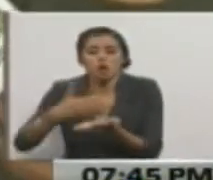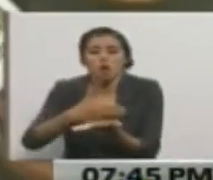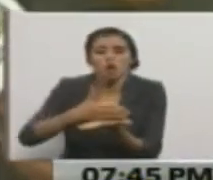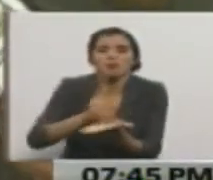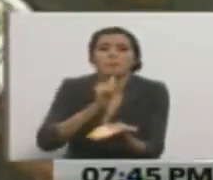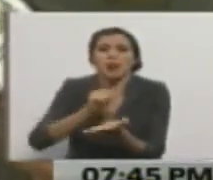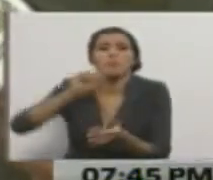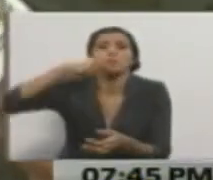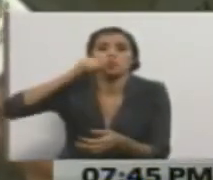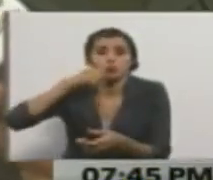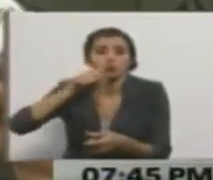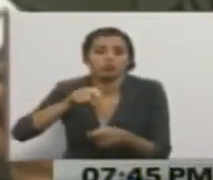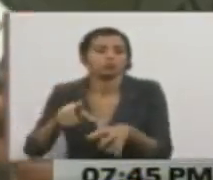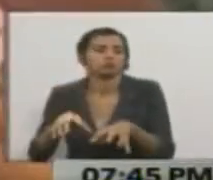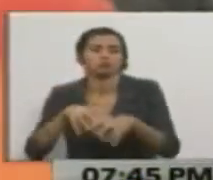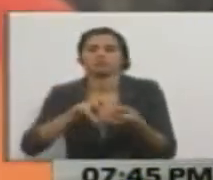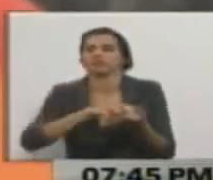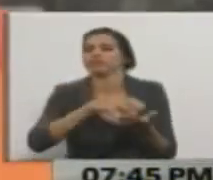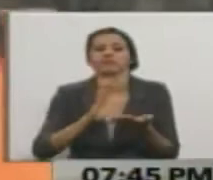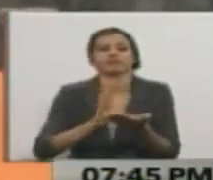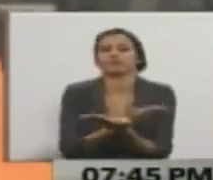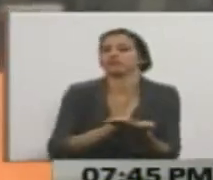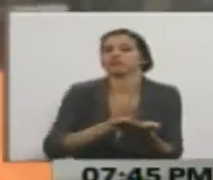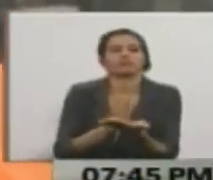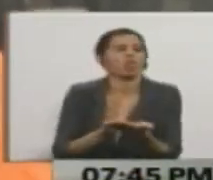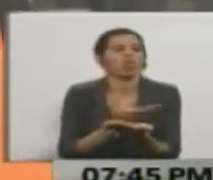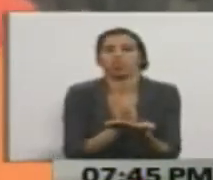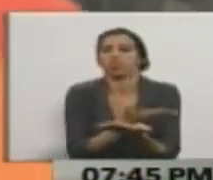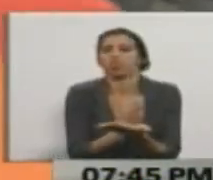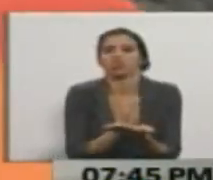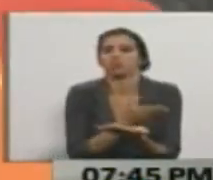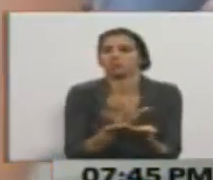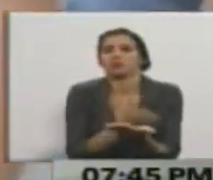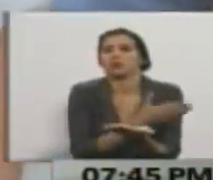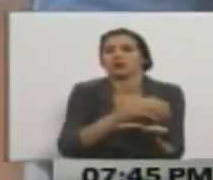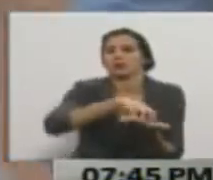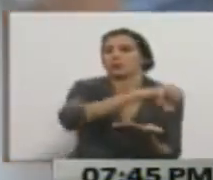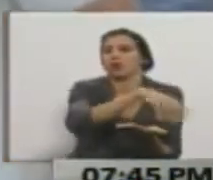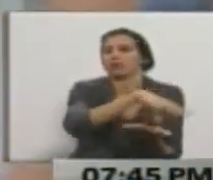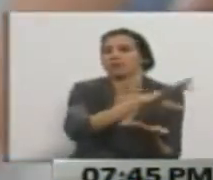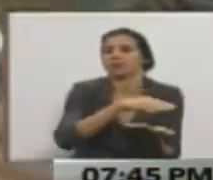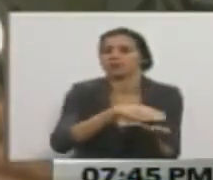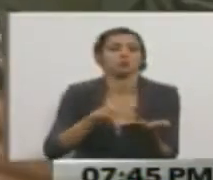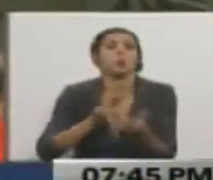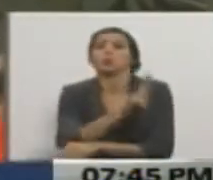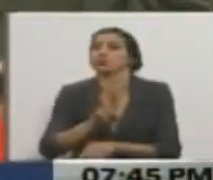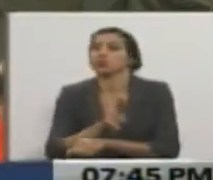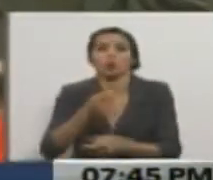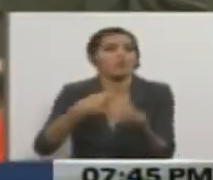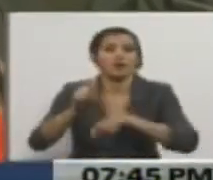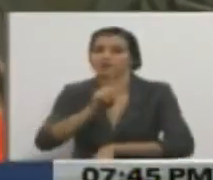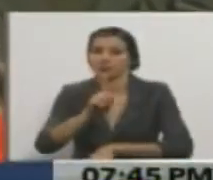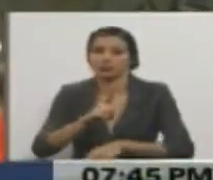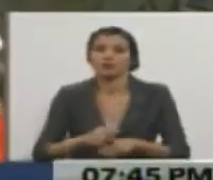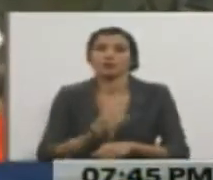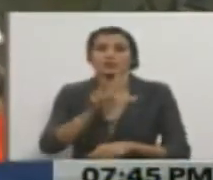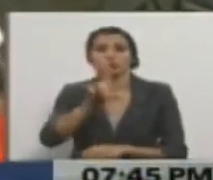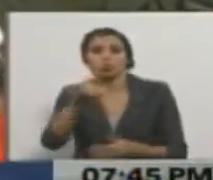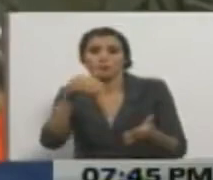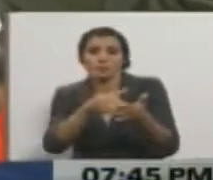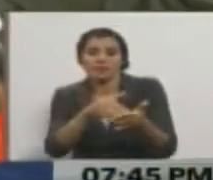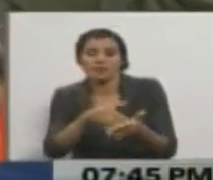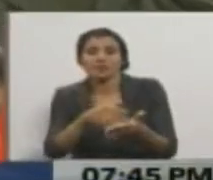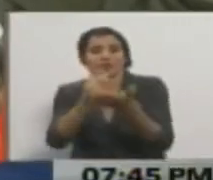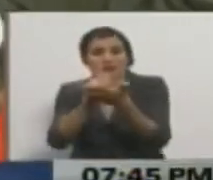tienda se conoce como merma, no se dispone para el consumo directo. Entonces, es decir, 31.000 kilos de productos aptos para el